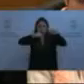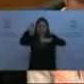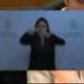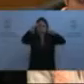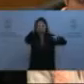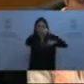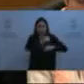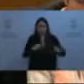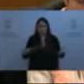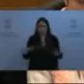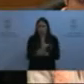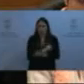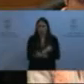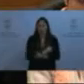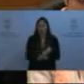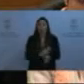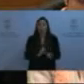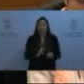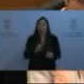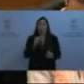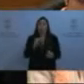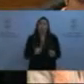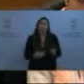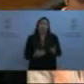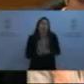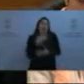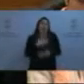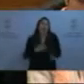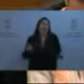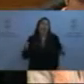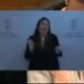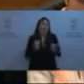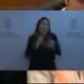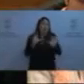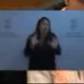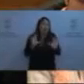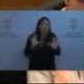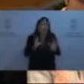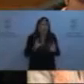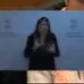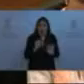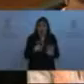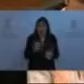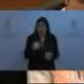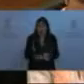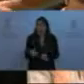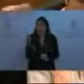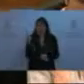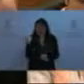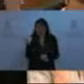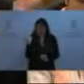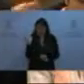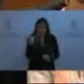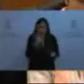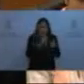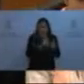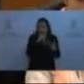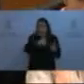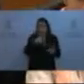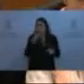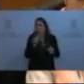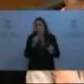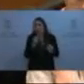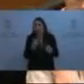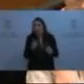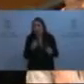salvo que esta mañana ha llegado Harry Potter. Yo me imagino que, yo lo digo ayer, es cuando estuve, que el estado de la capilla esta mañana será el mismo que ayer, pero bastante, con más